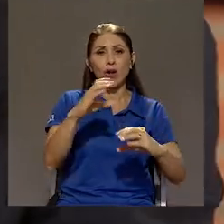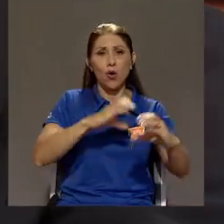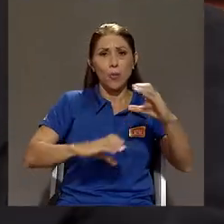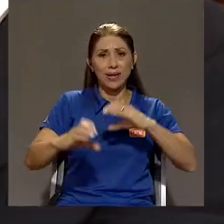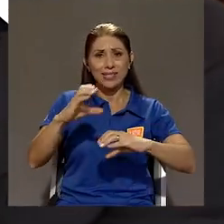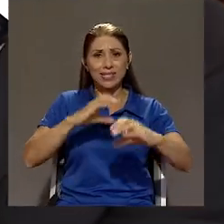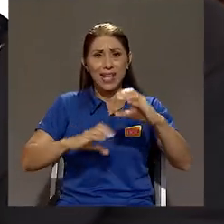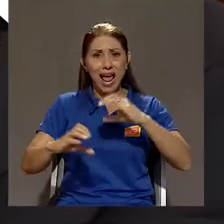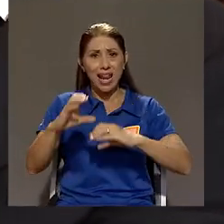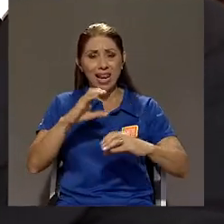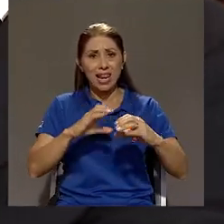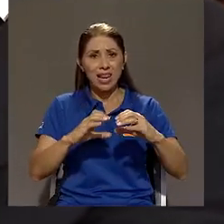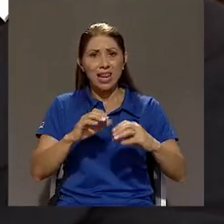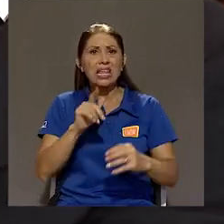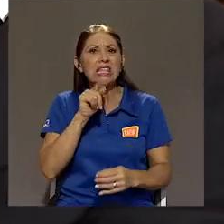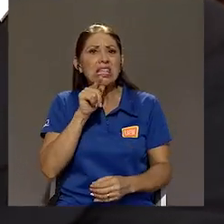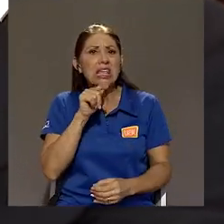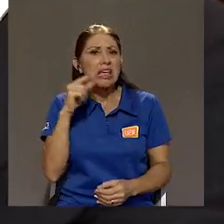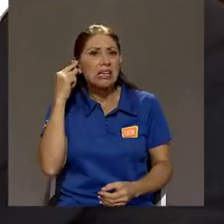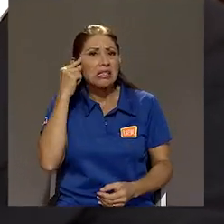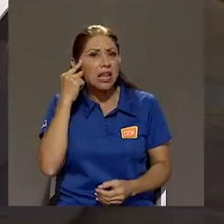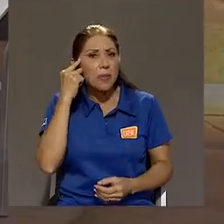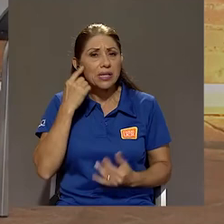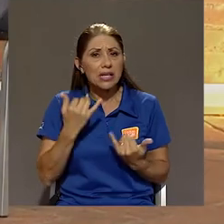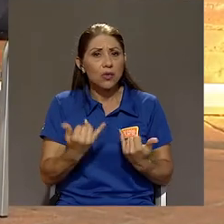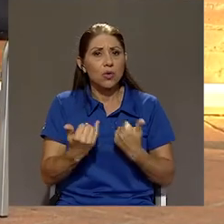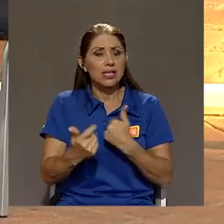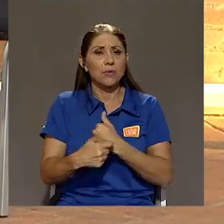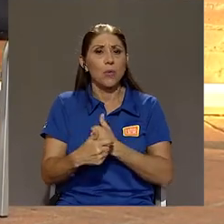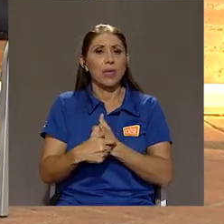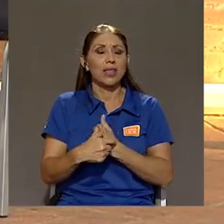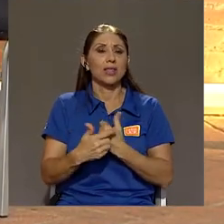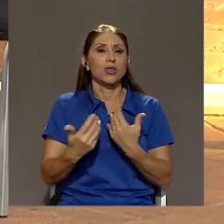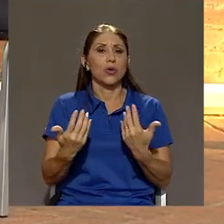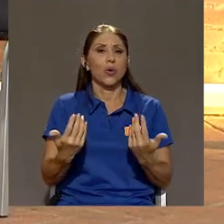¿quién estaría pensando en este momento